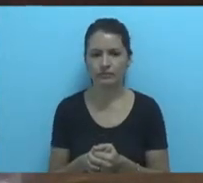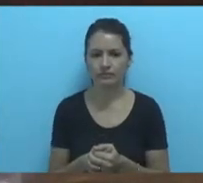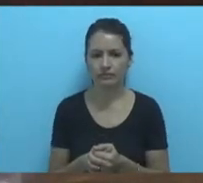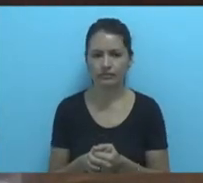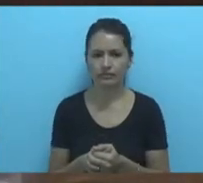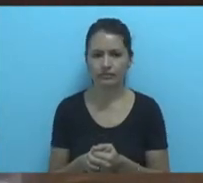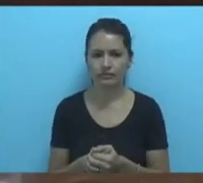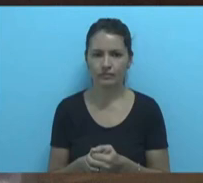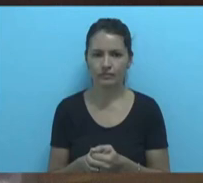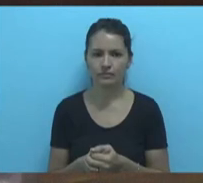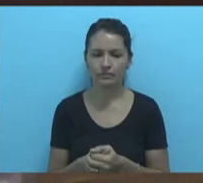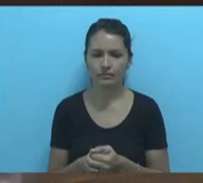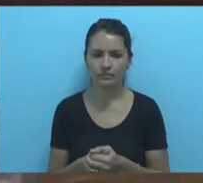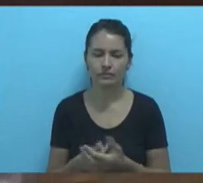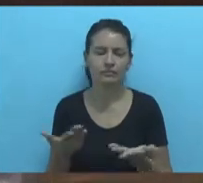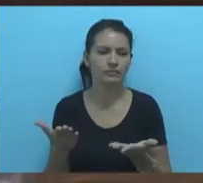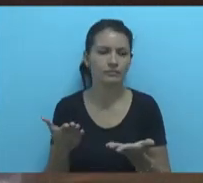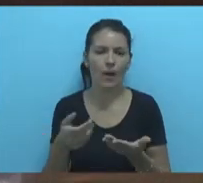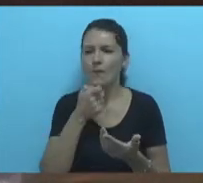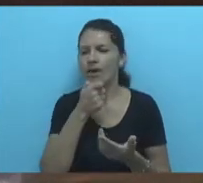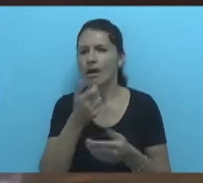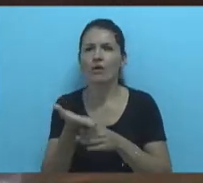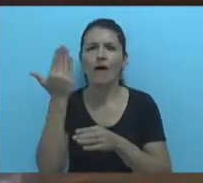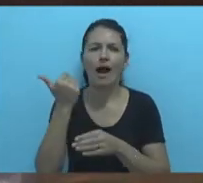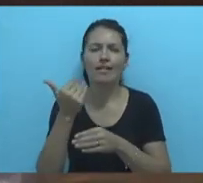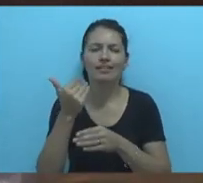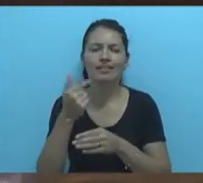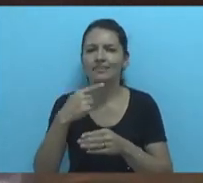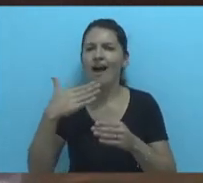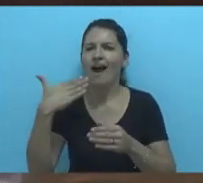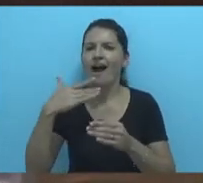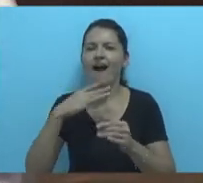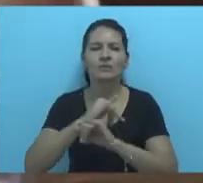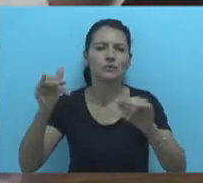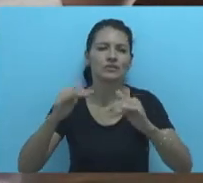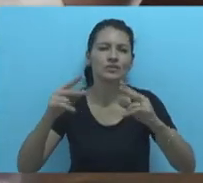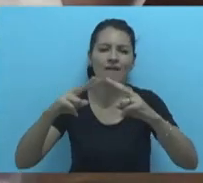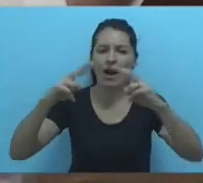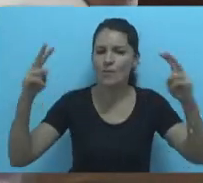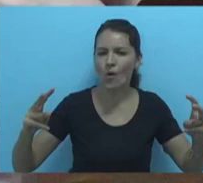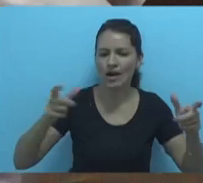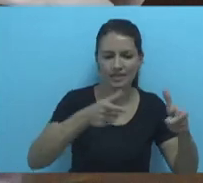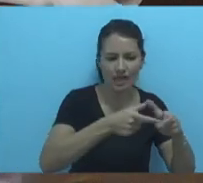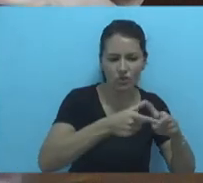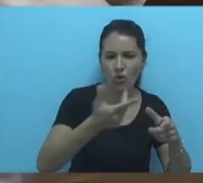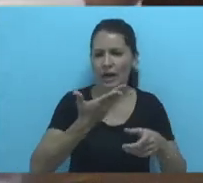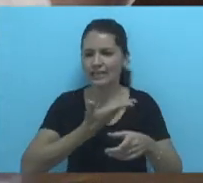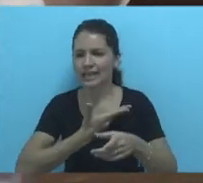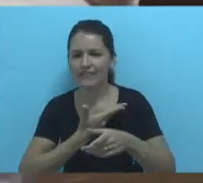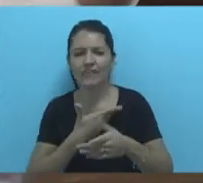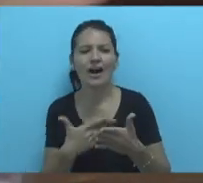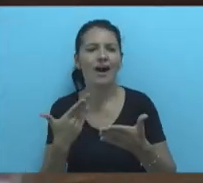lo hacían. Y lo anunciaban y lo volvían a anunciar. Y en lo provincial tenían un stock de dinero